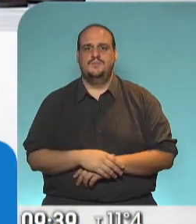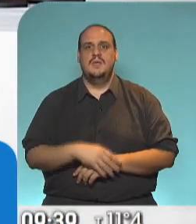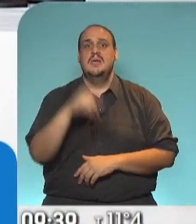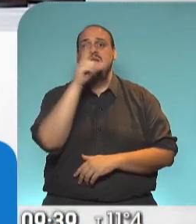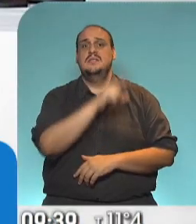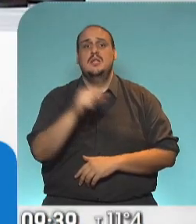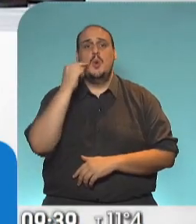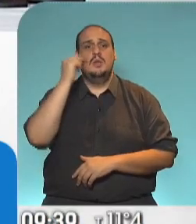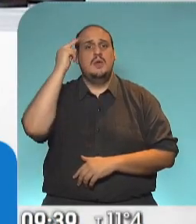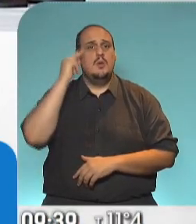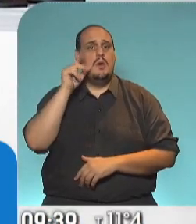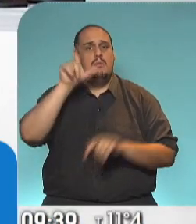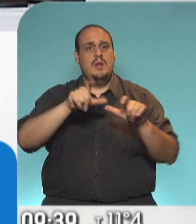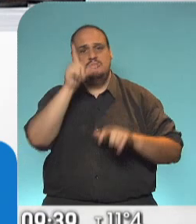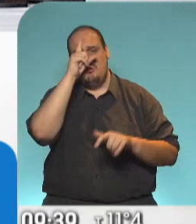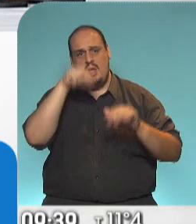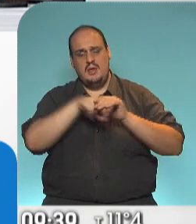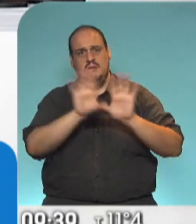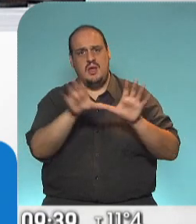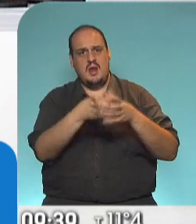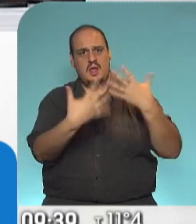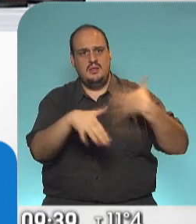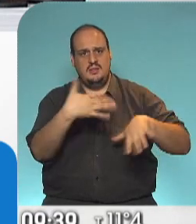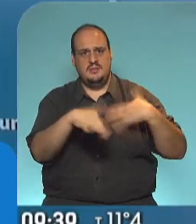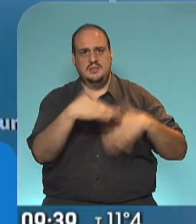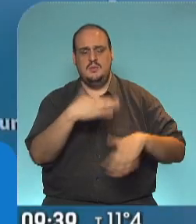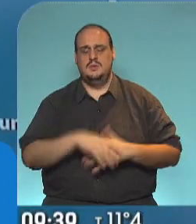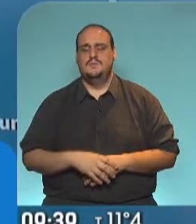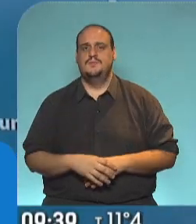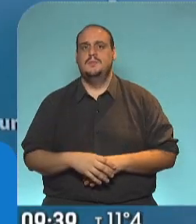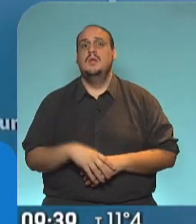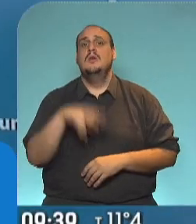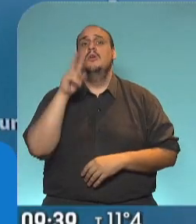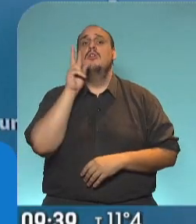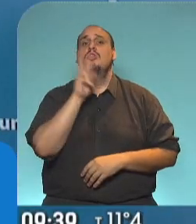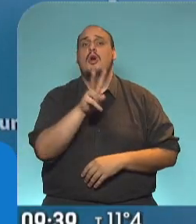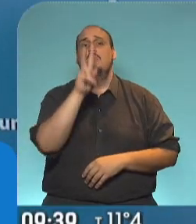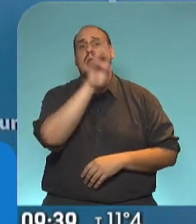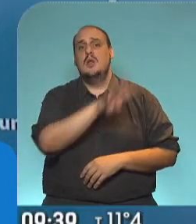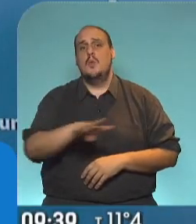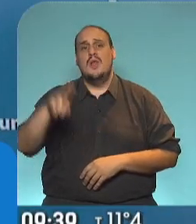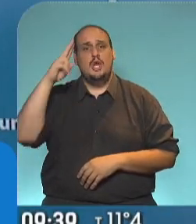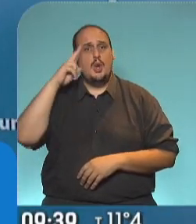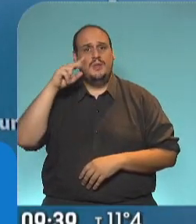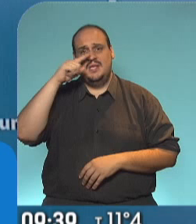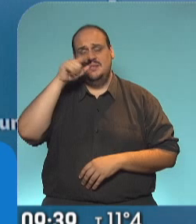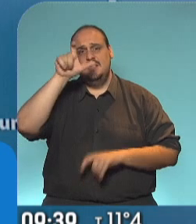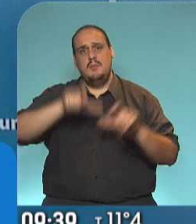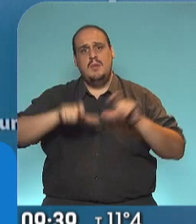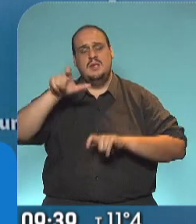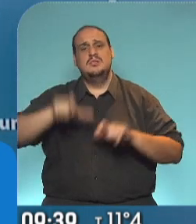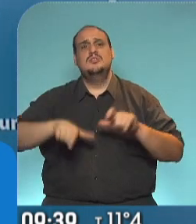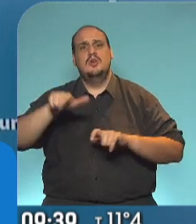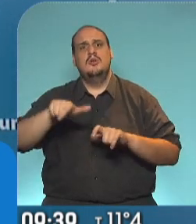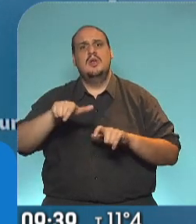personas actualmente internadas en unidades de cuidados intensivos 2 mil 497 es el número de personas que han